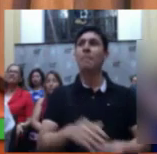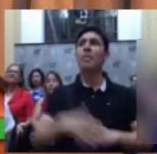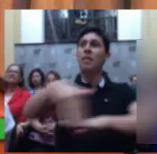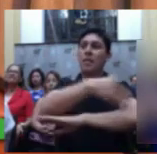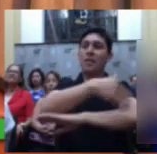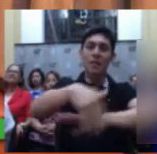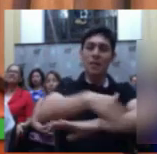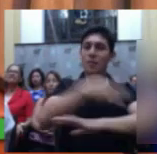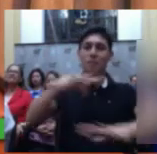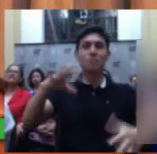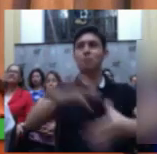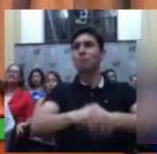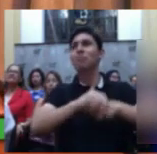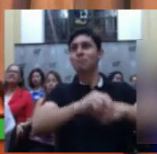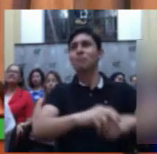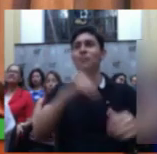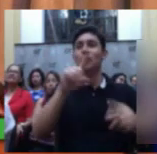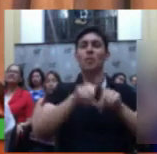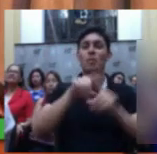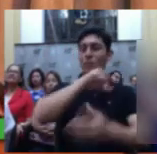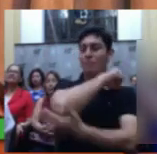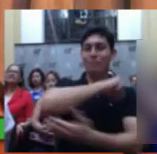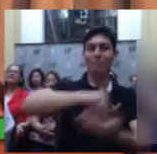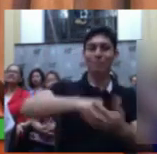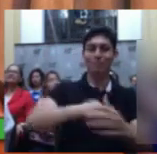codo a codo, son mucho más que dos.